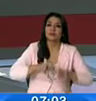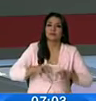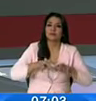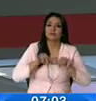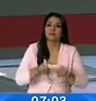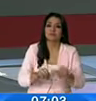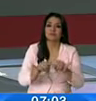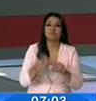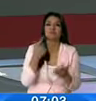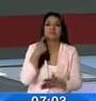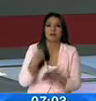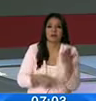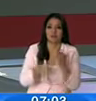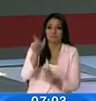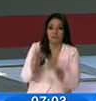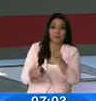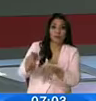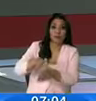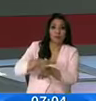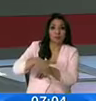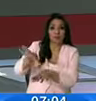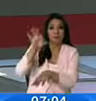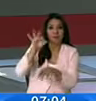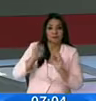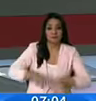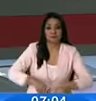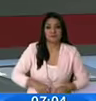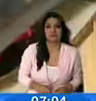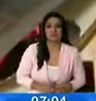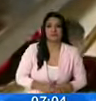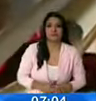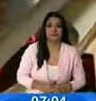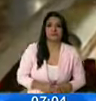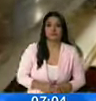hecho para localizar a los autores. Miremos.